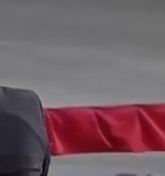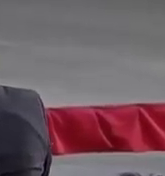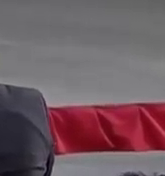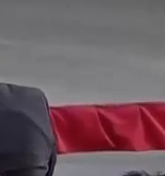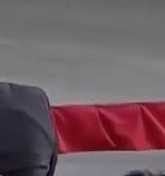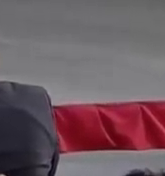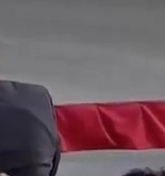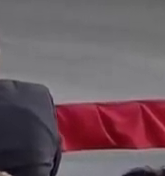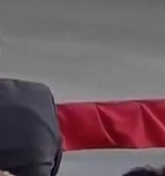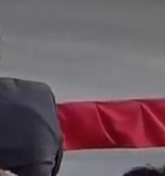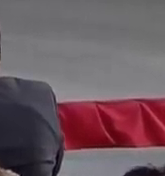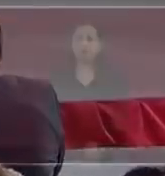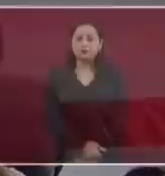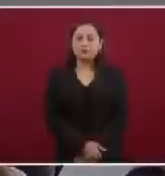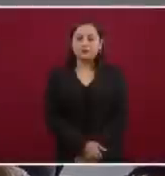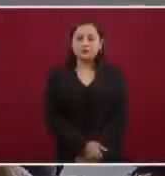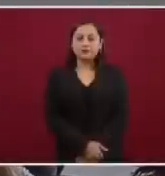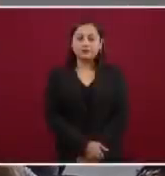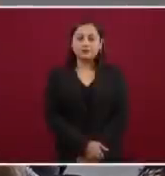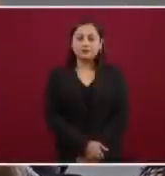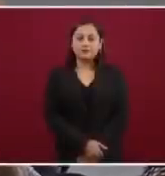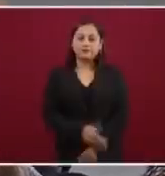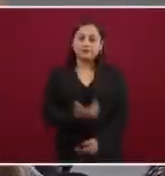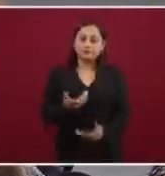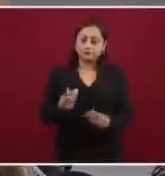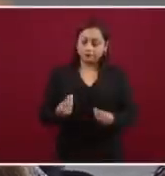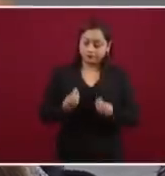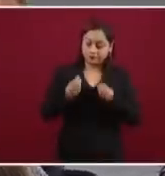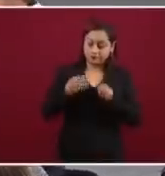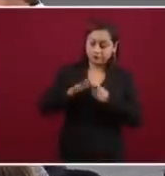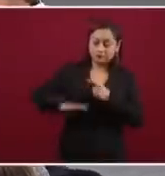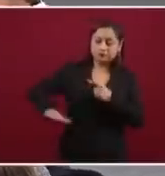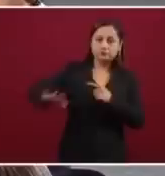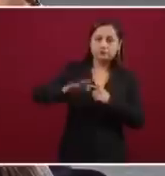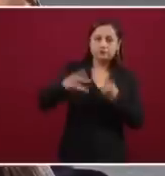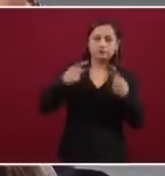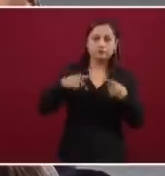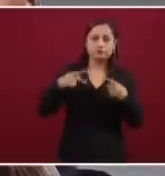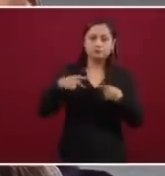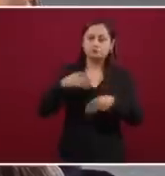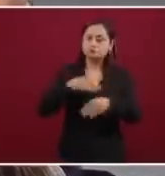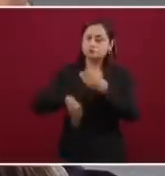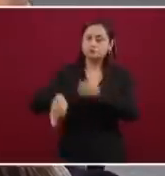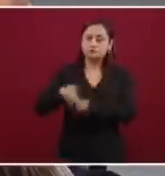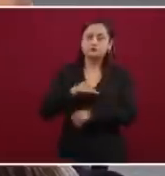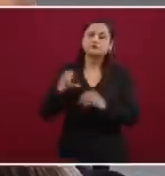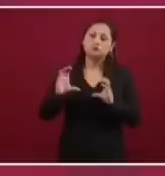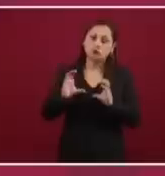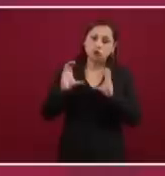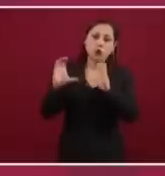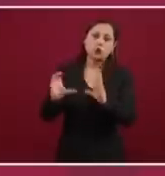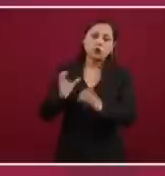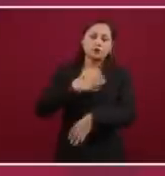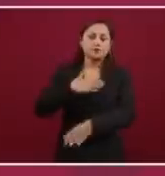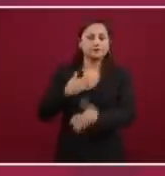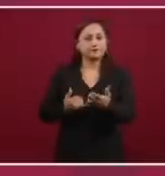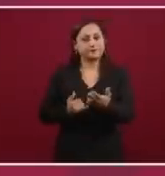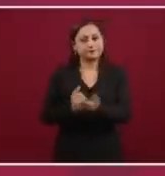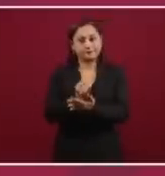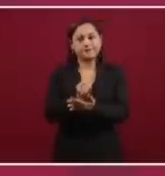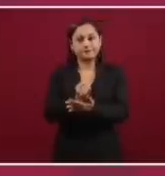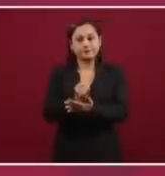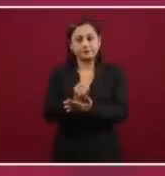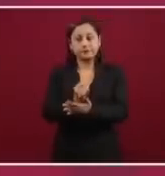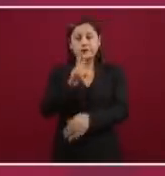cuidara la vida de las personas. Y es un buen tema, o sea,